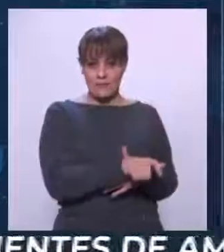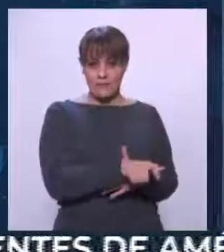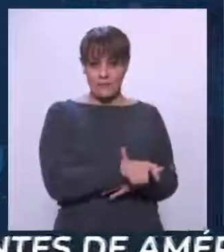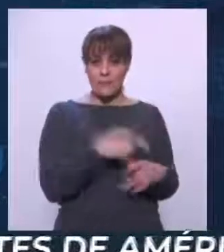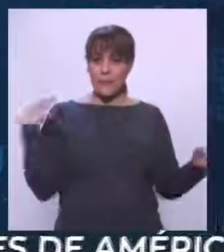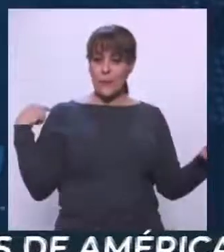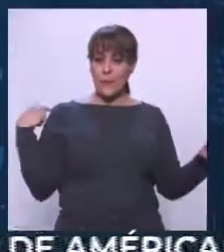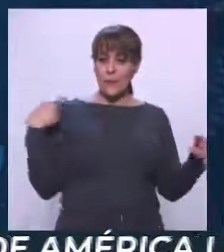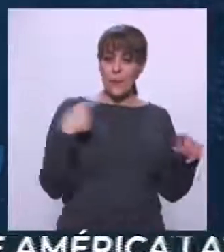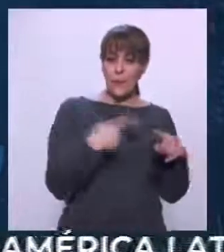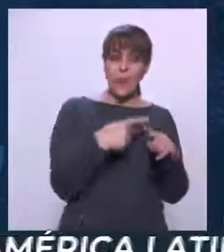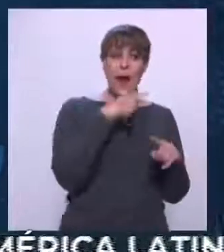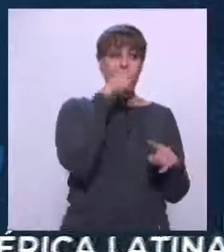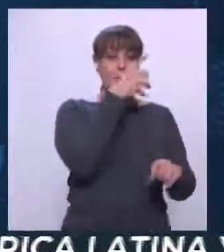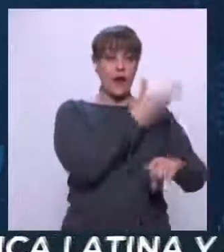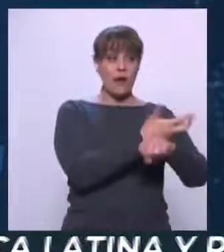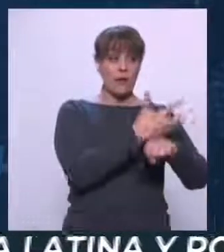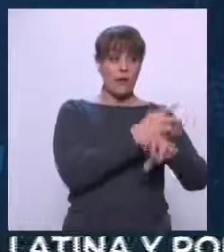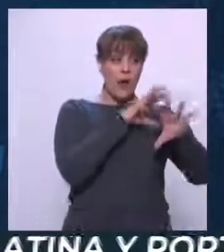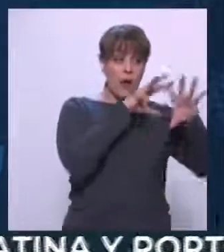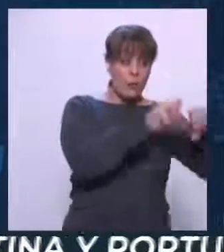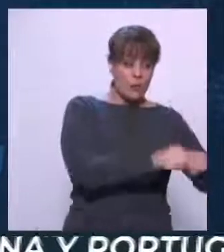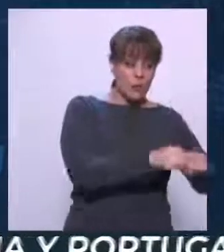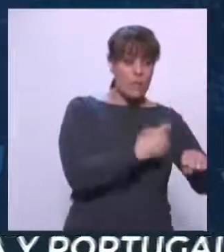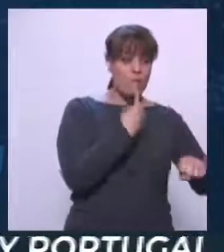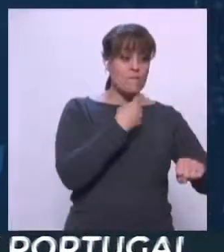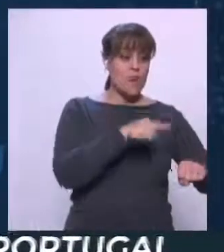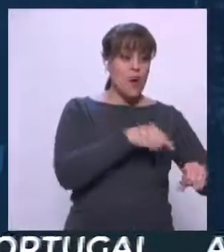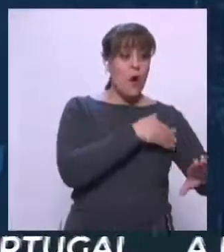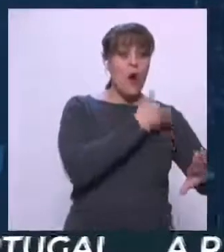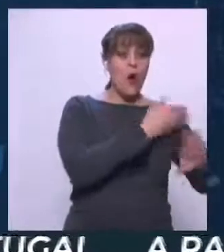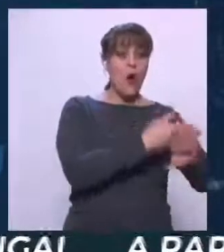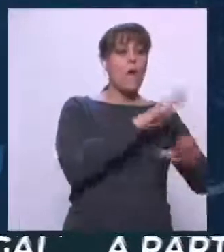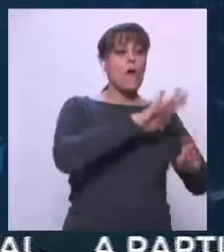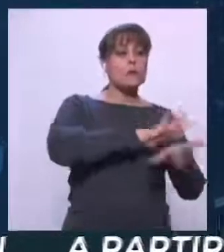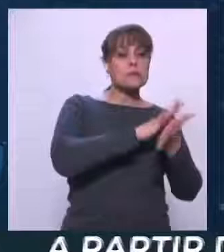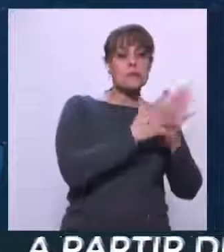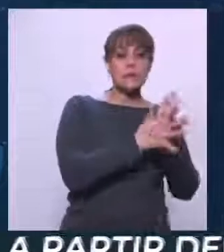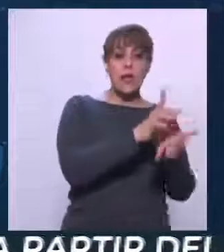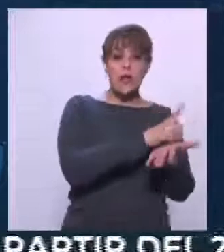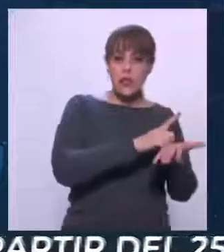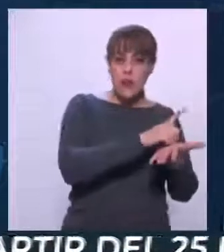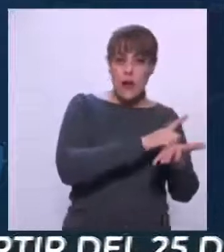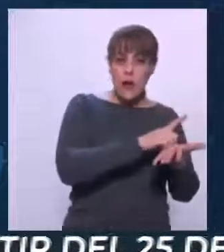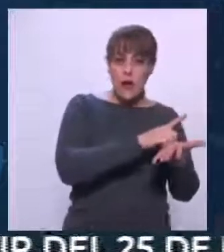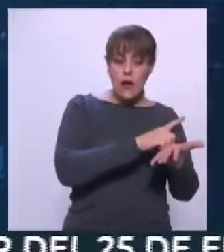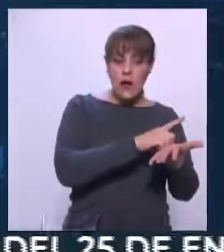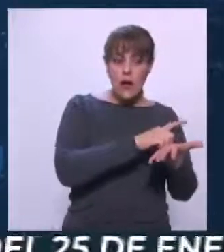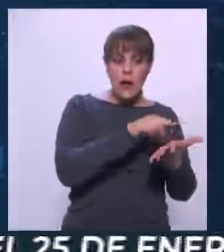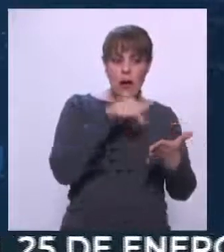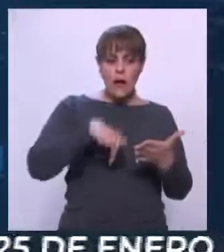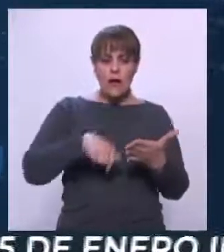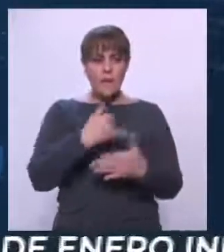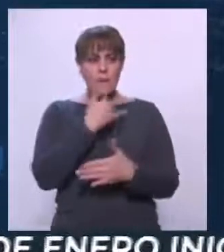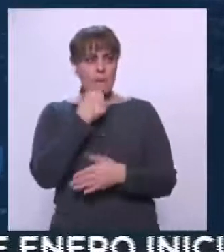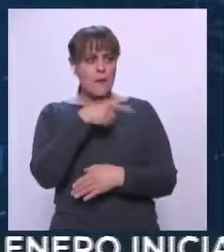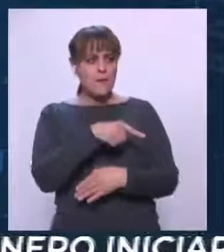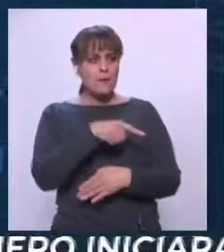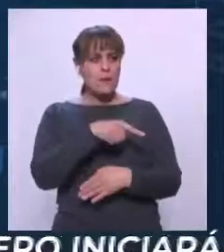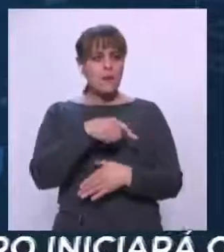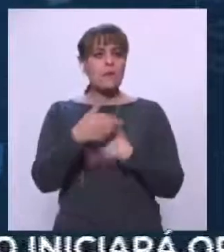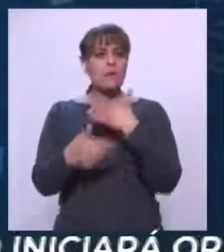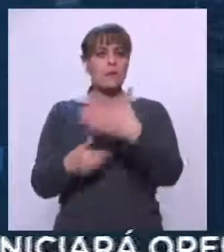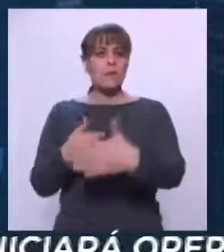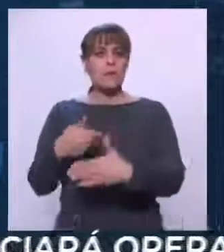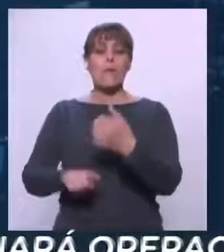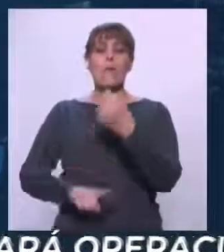después de que en Estados Unidos fue detenido acusado de narcotraficante, pues por supuesto que habrá consecuencias de carácter político. El